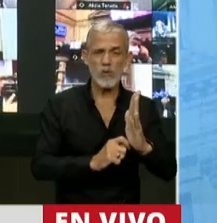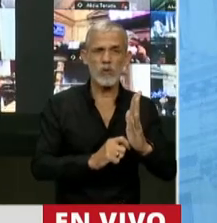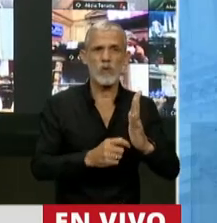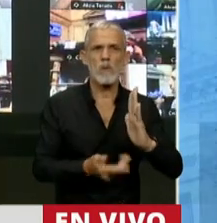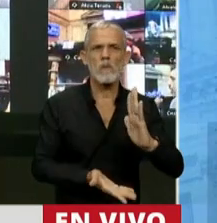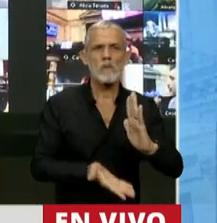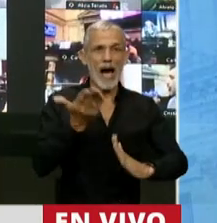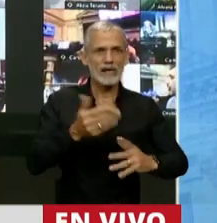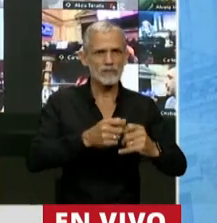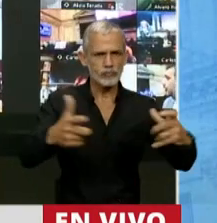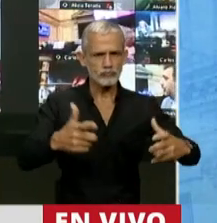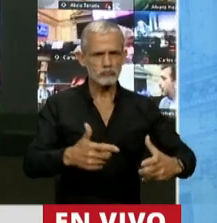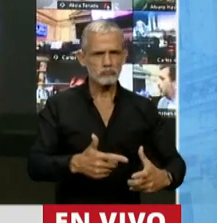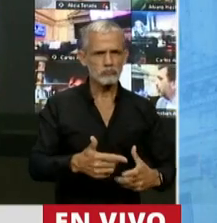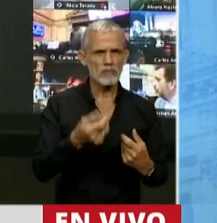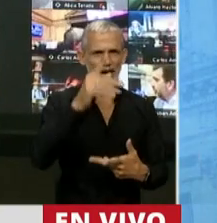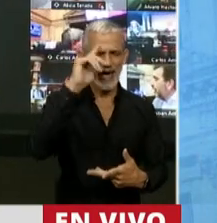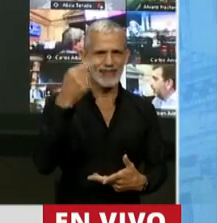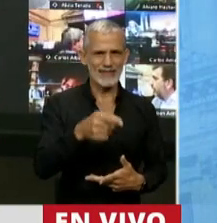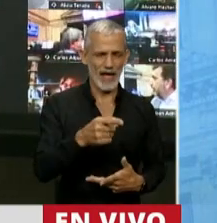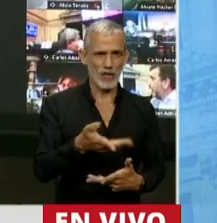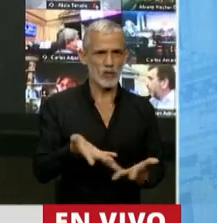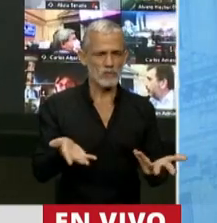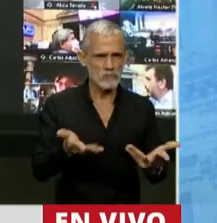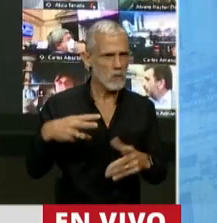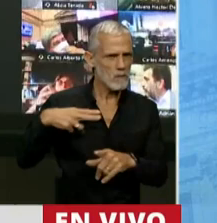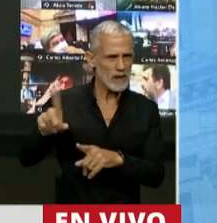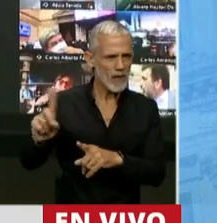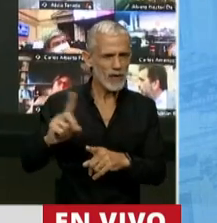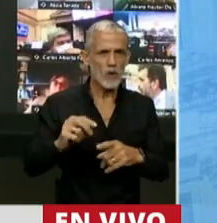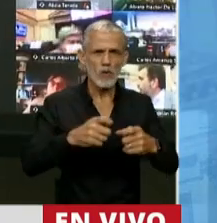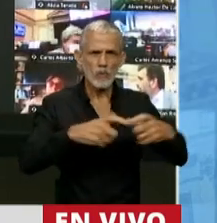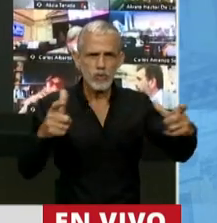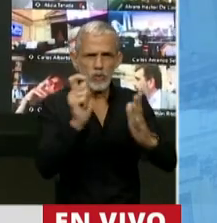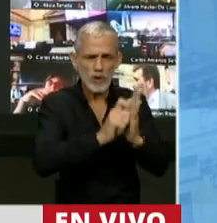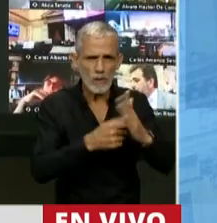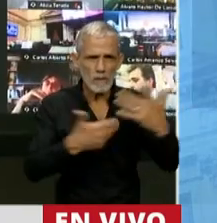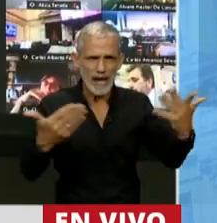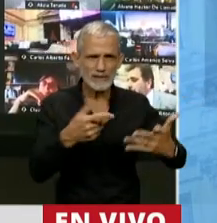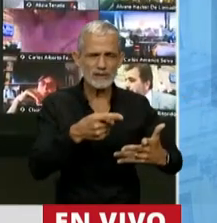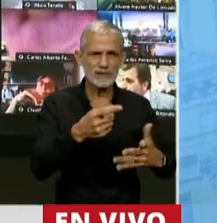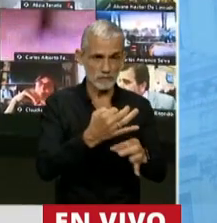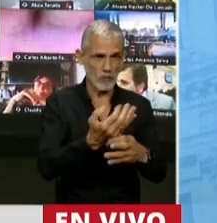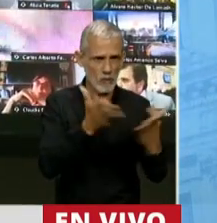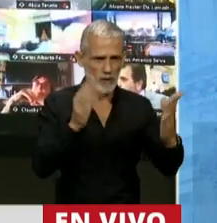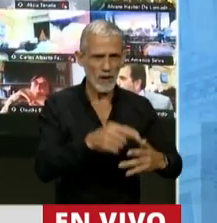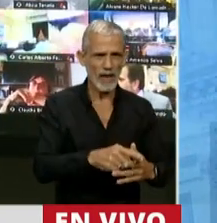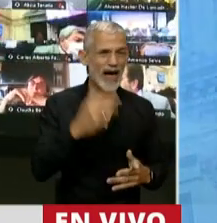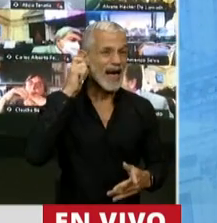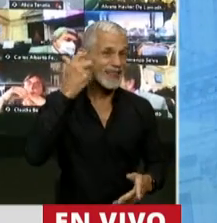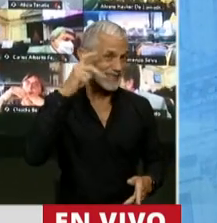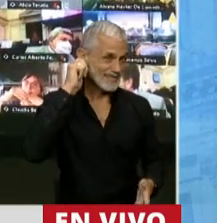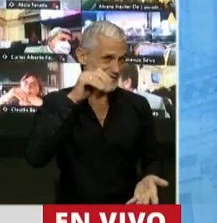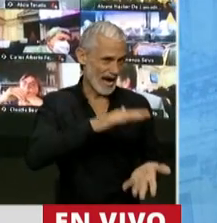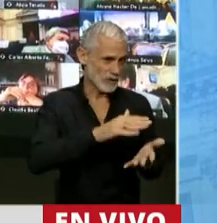educación dada por el Estado y no la privada. Una educación que arranca a los 3 años,